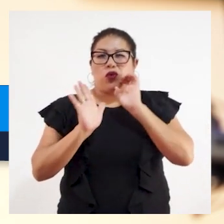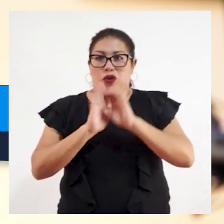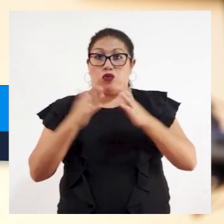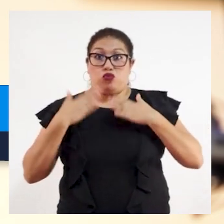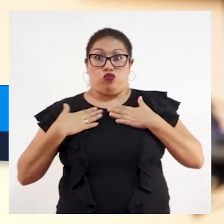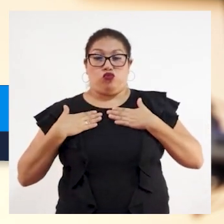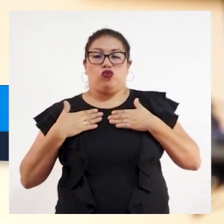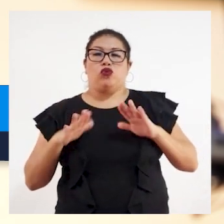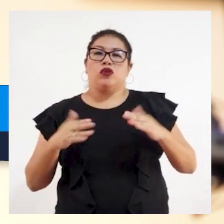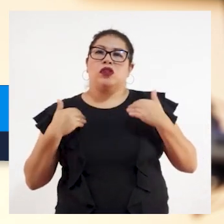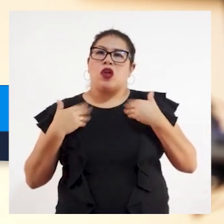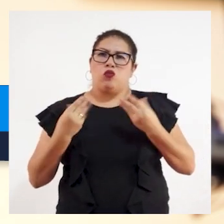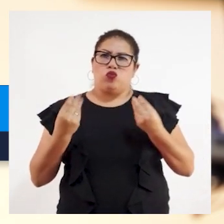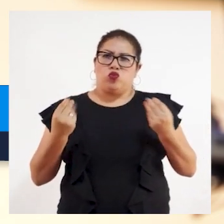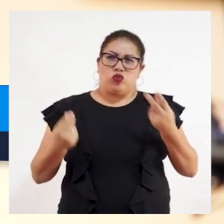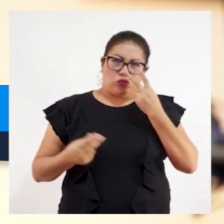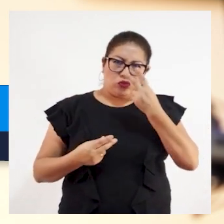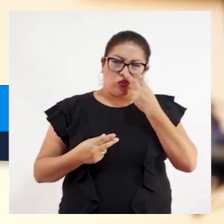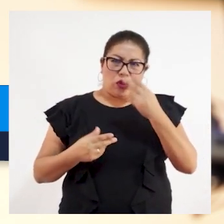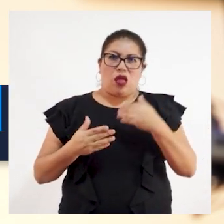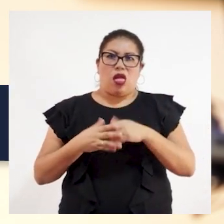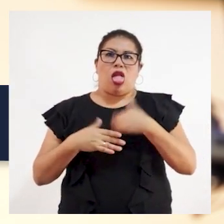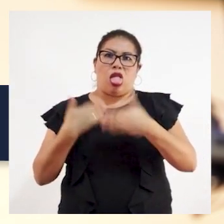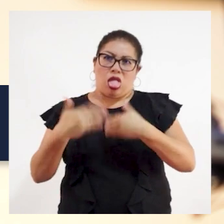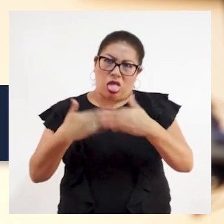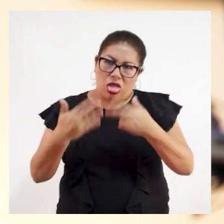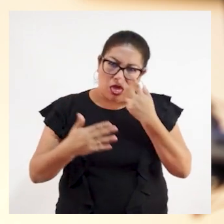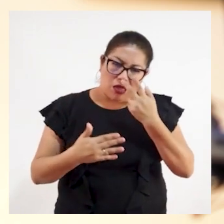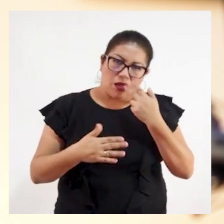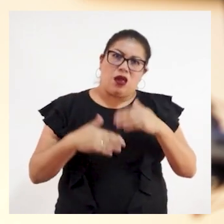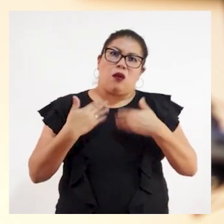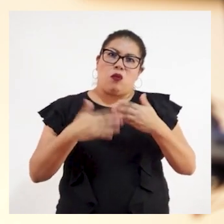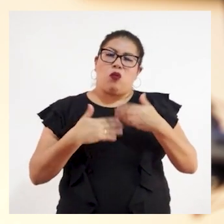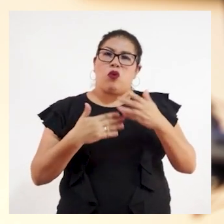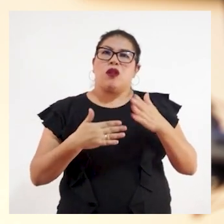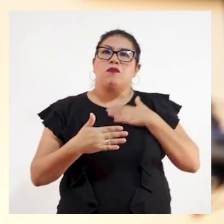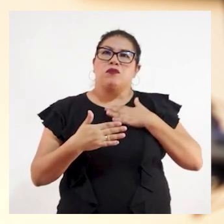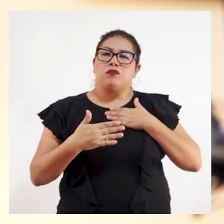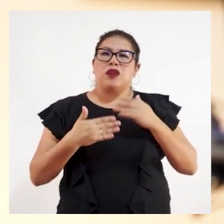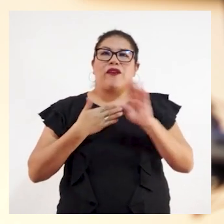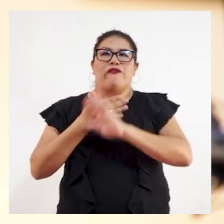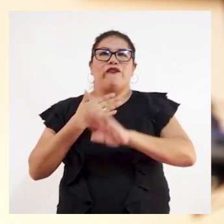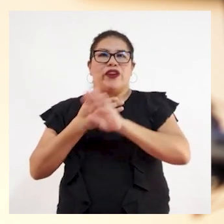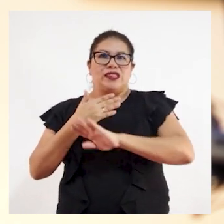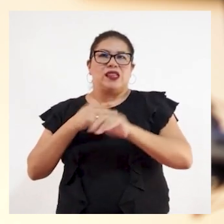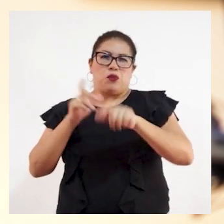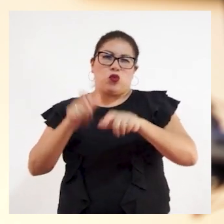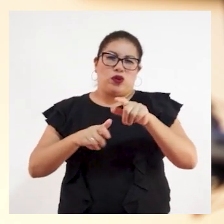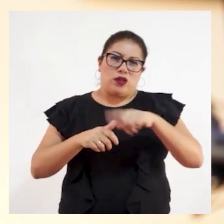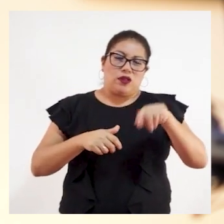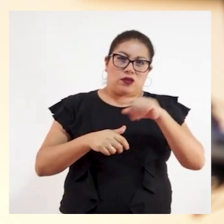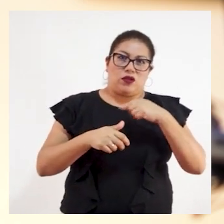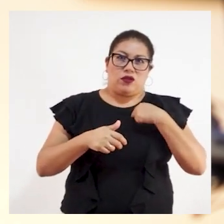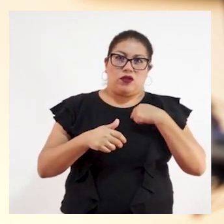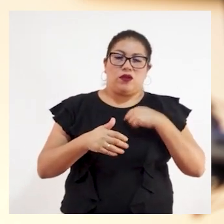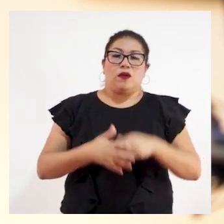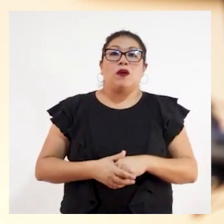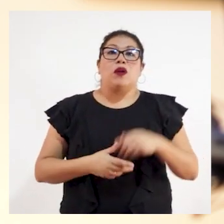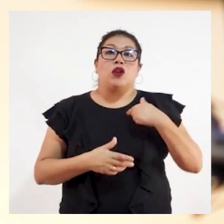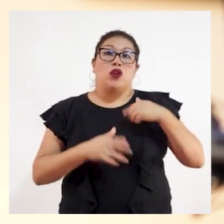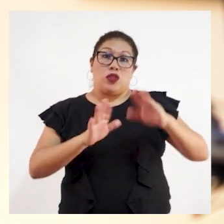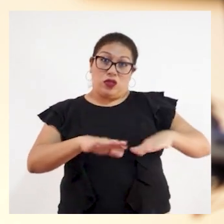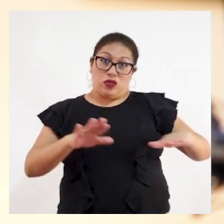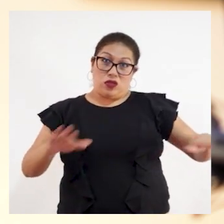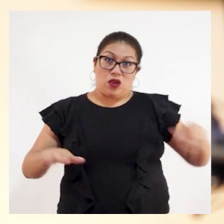tengo muchos procesos como mis colegas en la defensa pública de procesos de alimentos, de niños, empezando